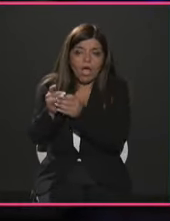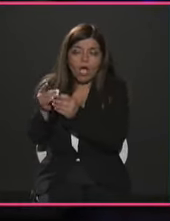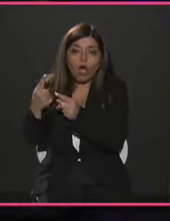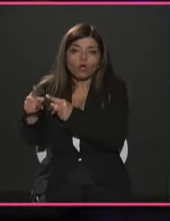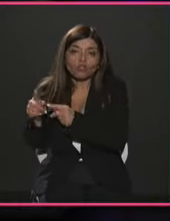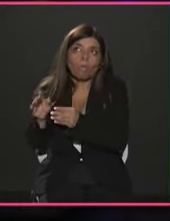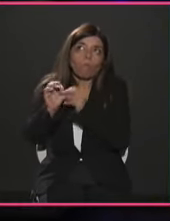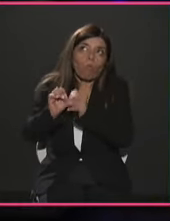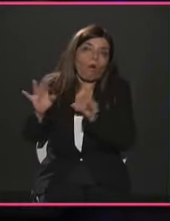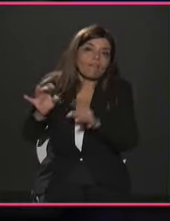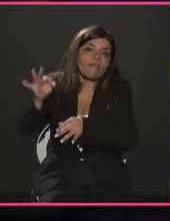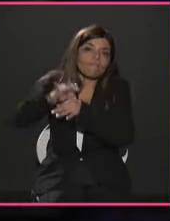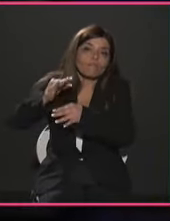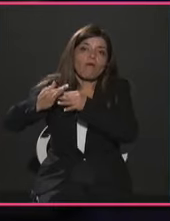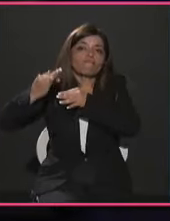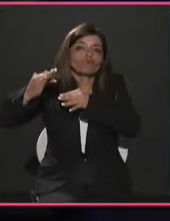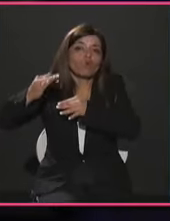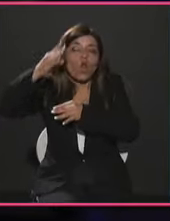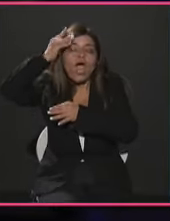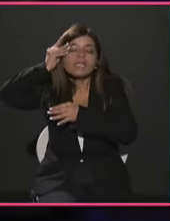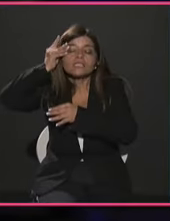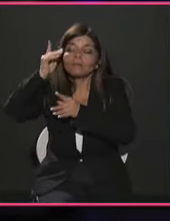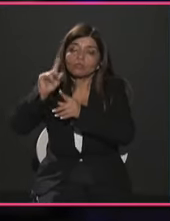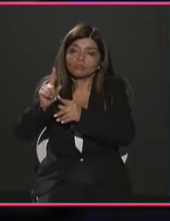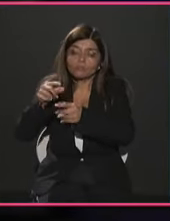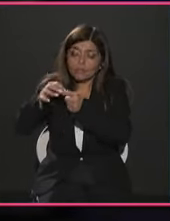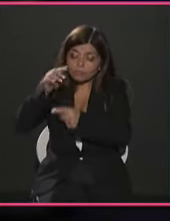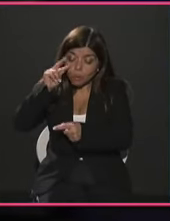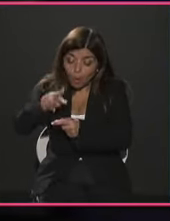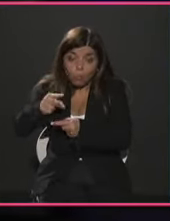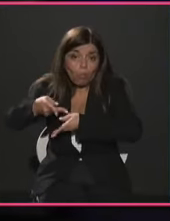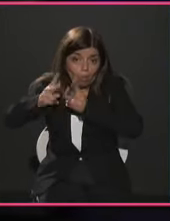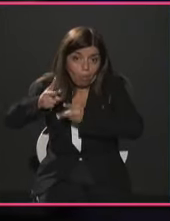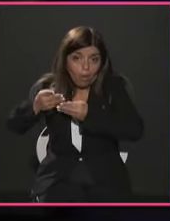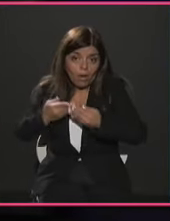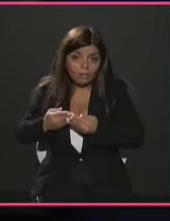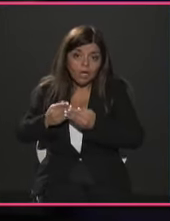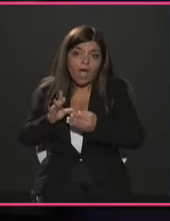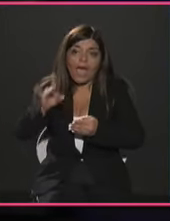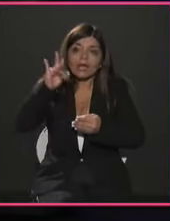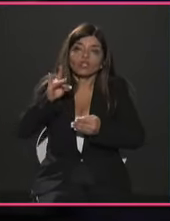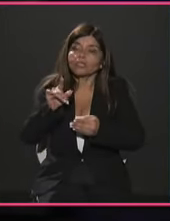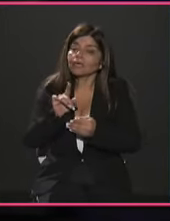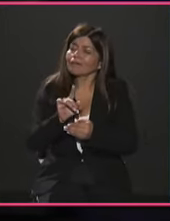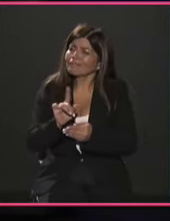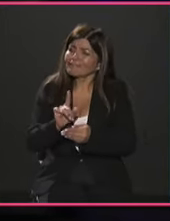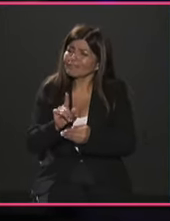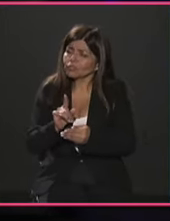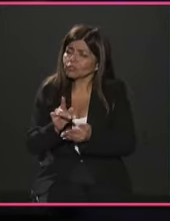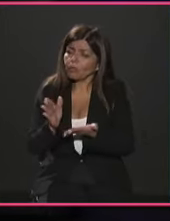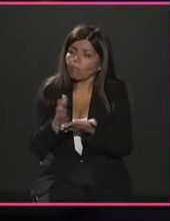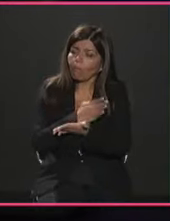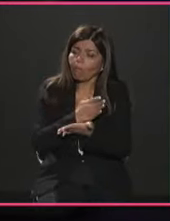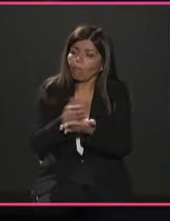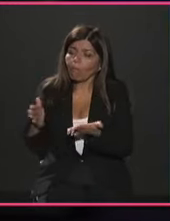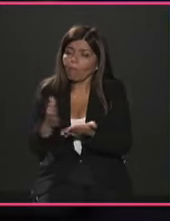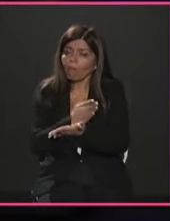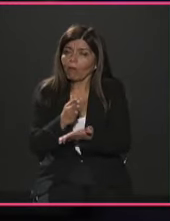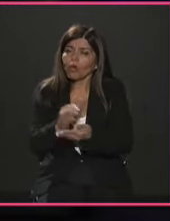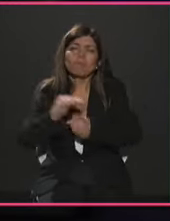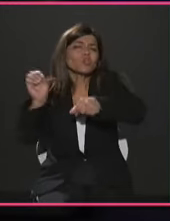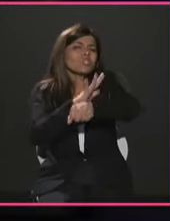Alzheimer Así que no lo vamos a transferir estos se ven bien estos embriones los vamos a escoger Eso suena como ciencia ficción para las